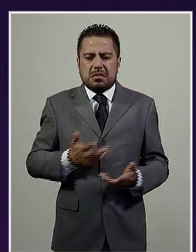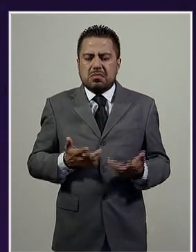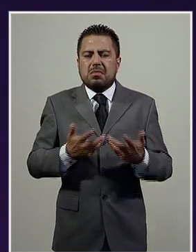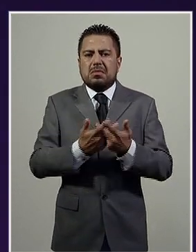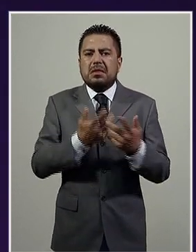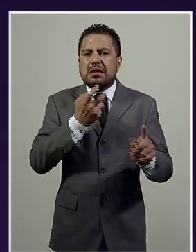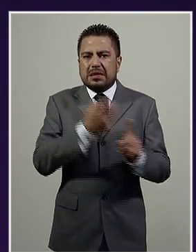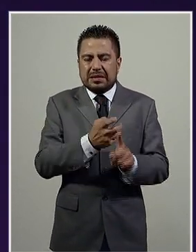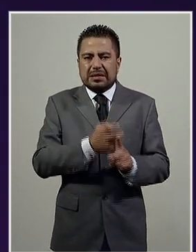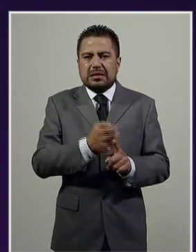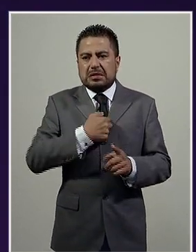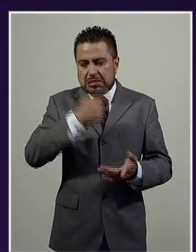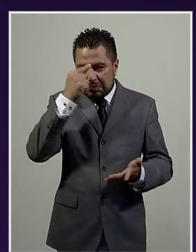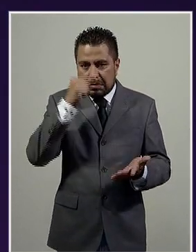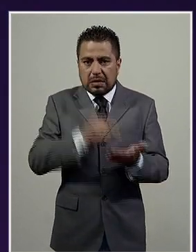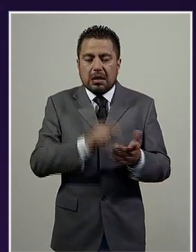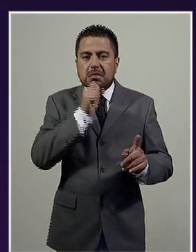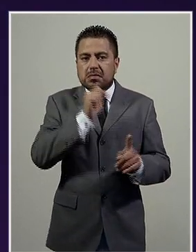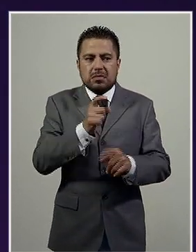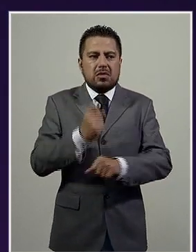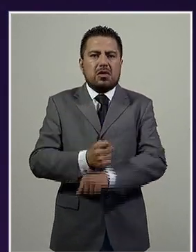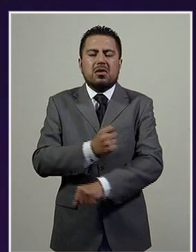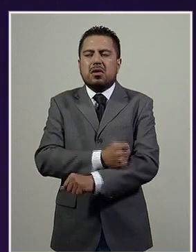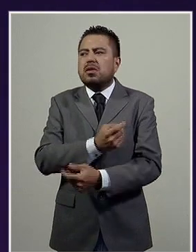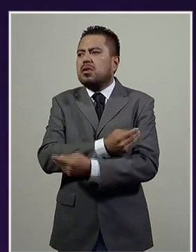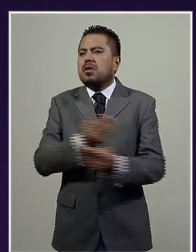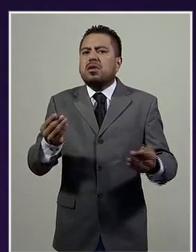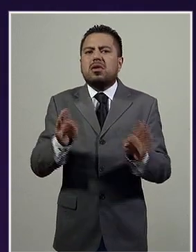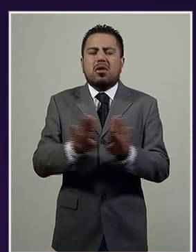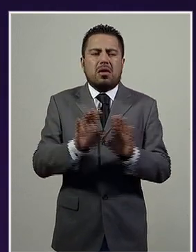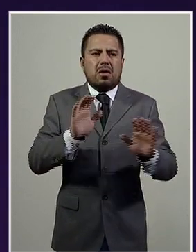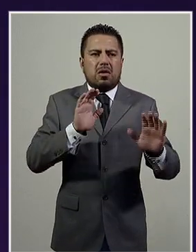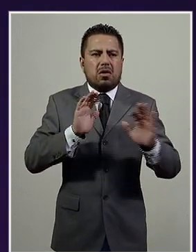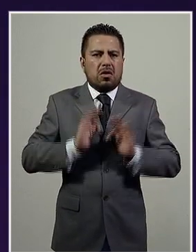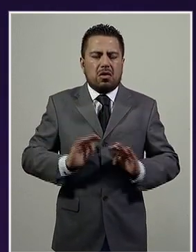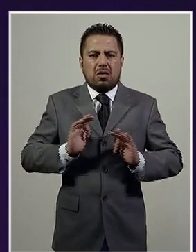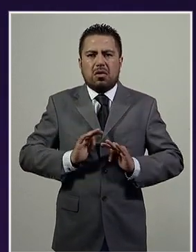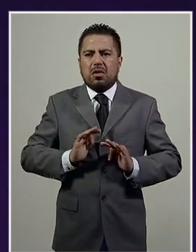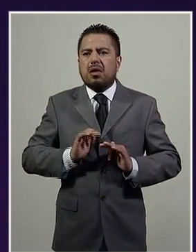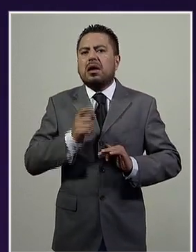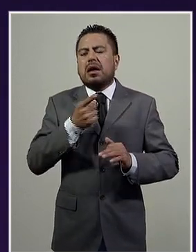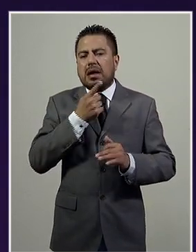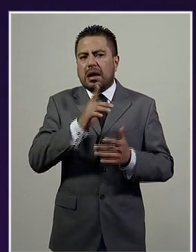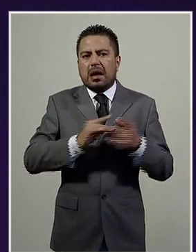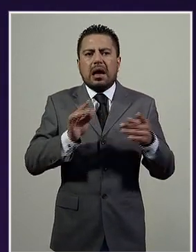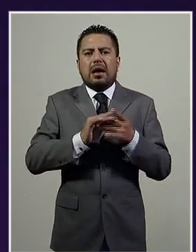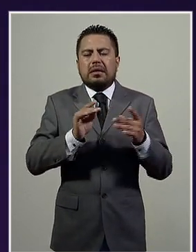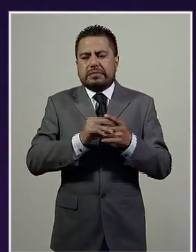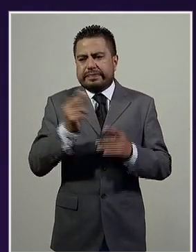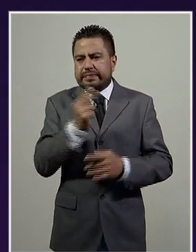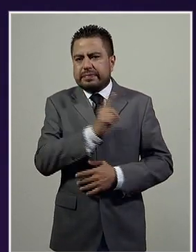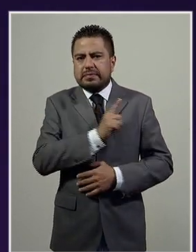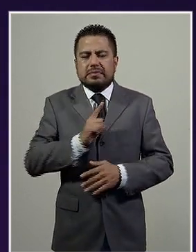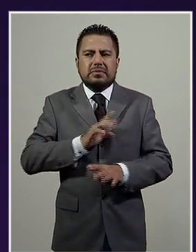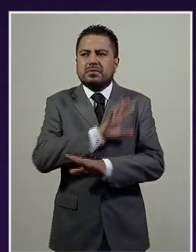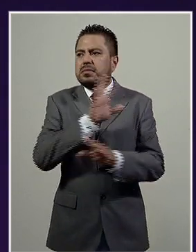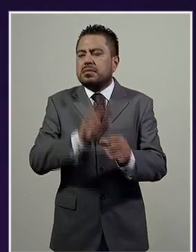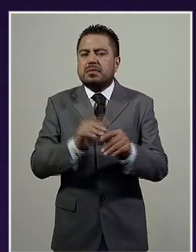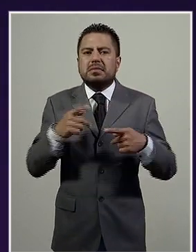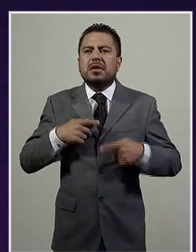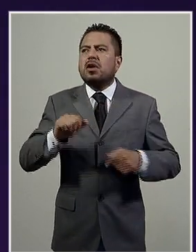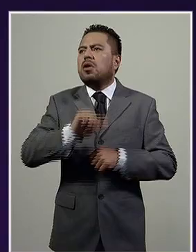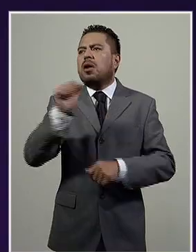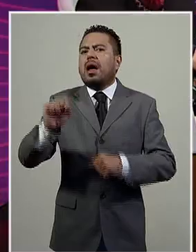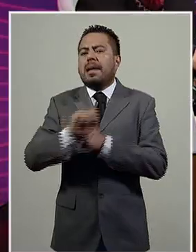de, ¿no? Entonces creo que también el tatuaje nos brinda mucha comunidad, pero pues hay que explicarlo a todas las personas. ¿Y en qué otro